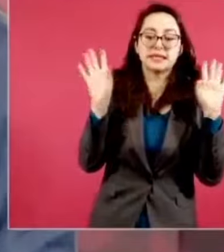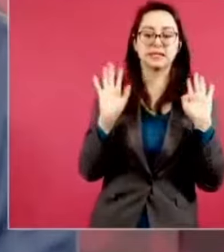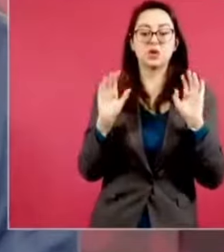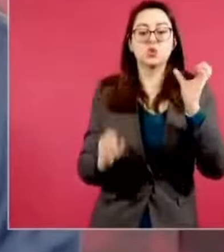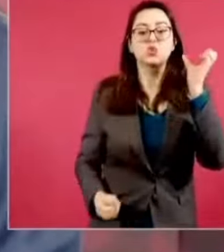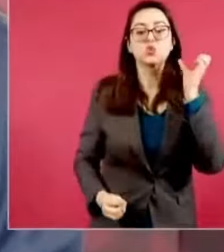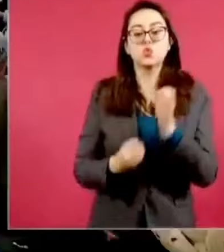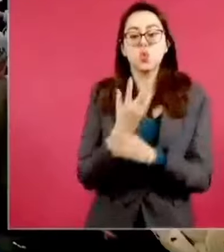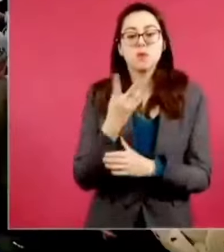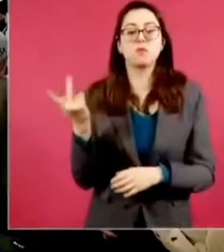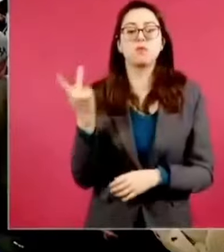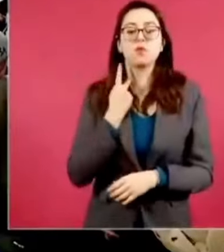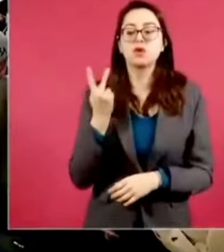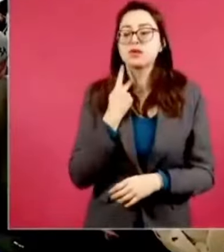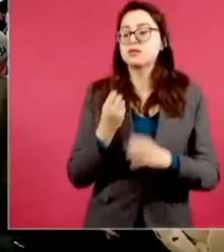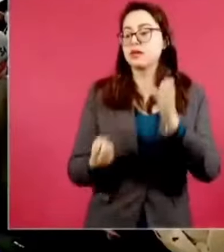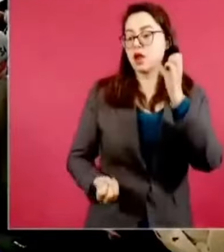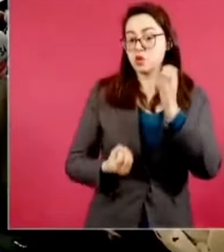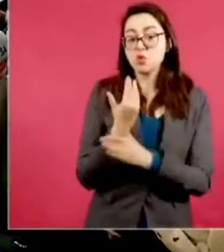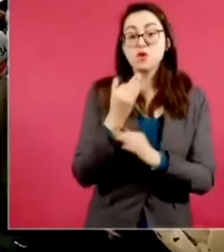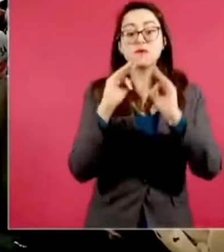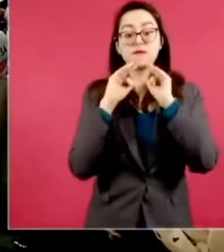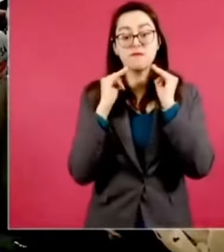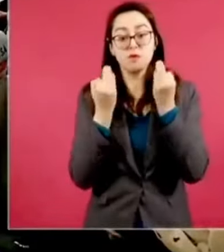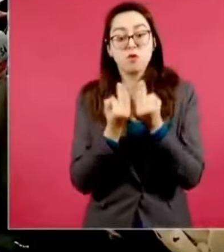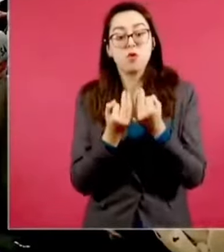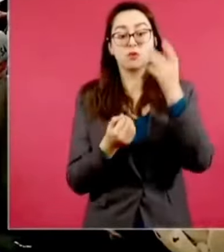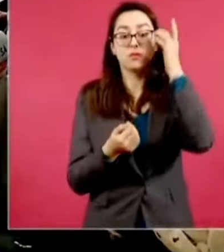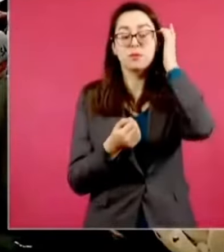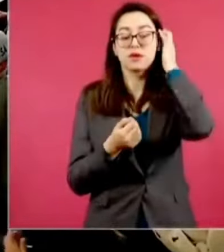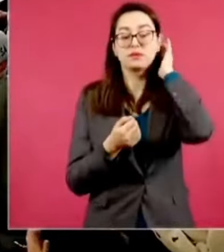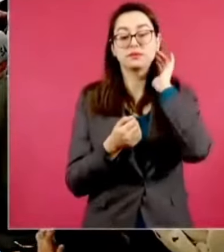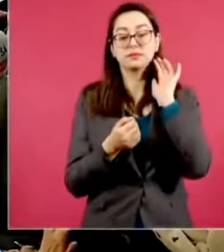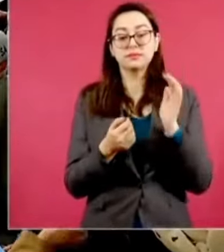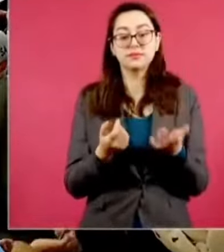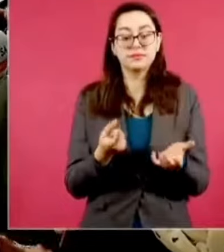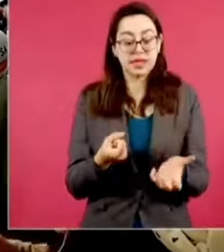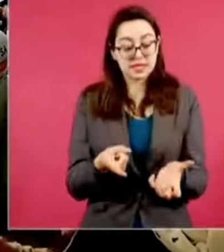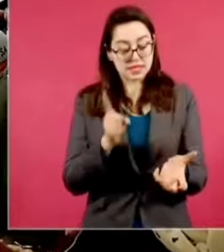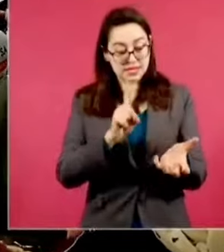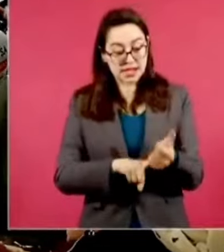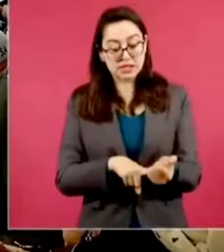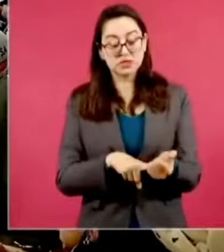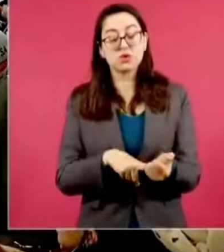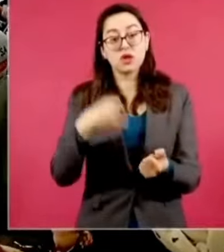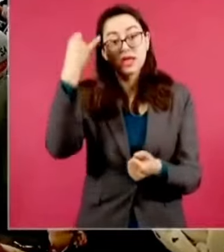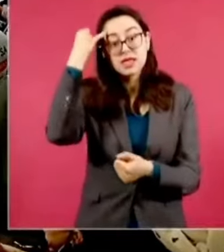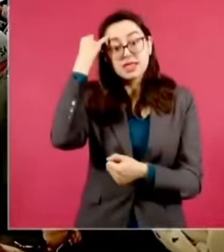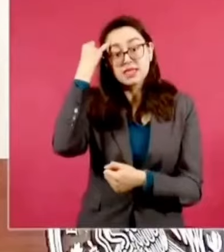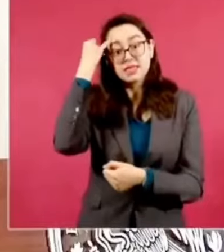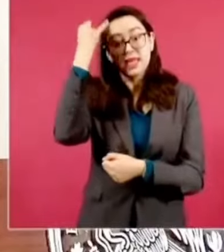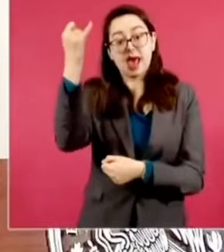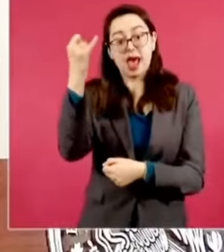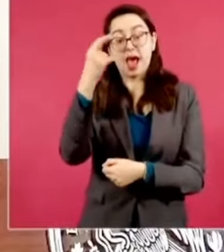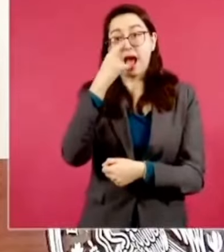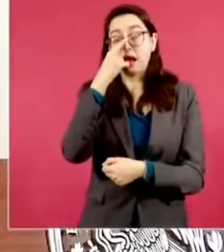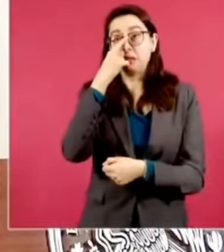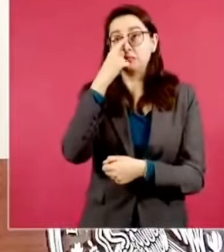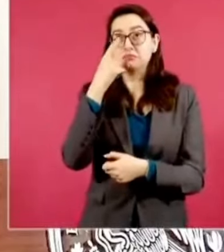públicas que se fueron gestando para que se simulara